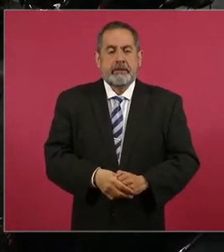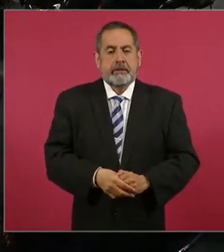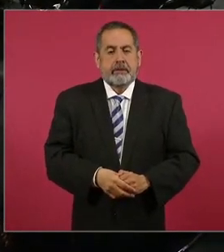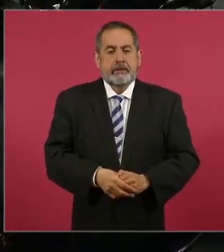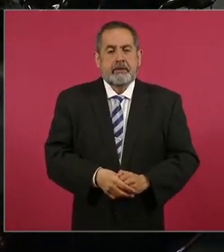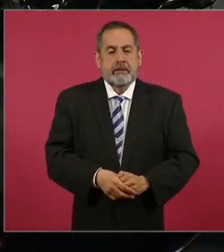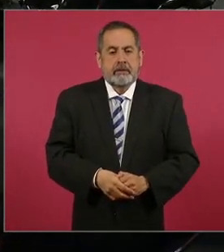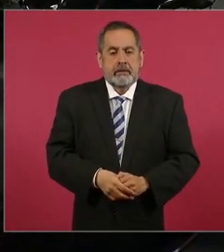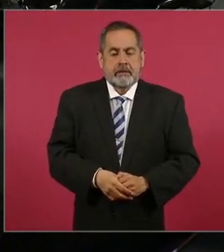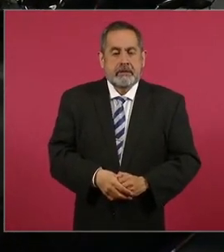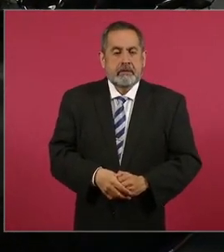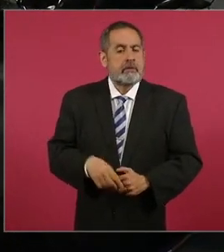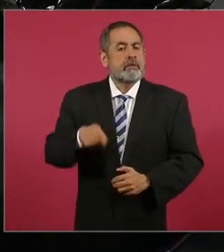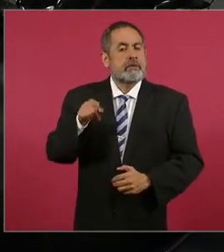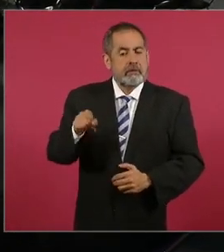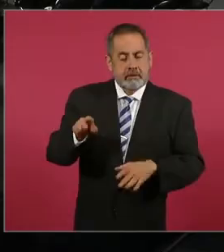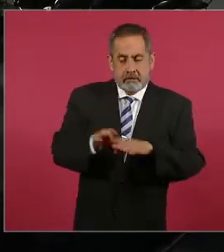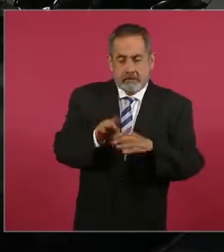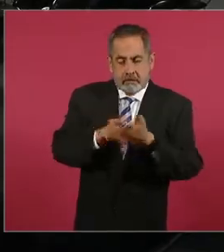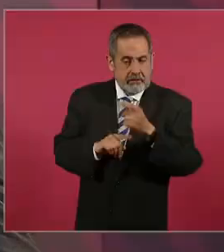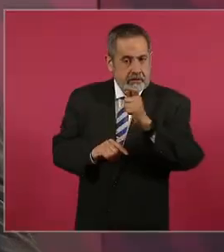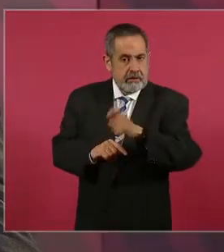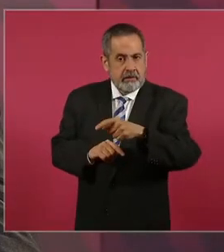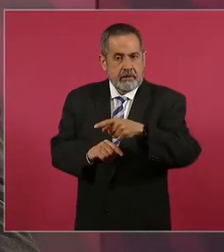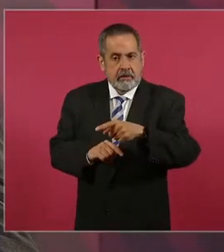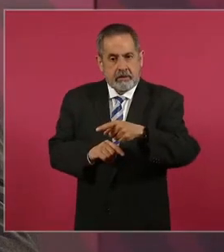Hablamos de la generación,